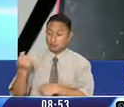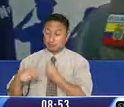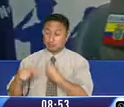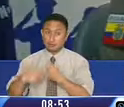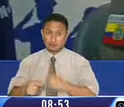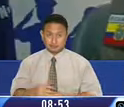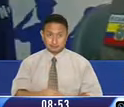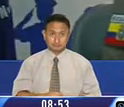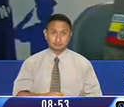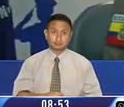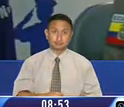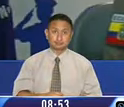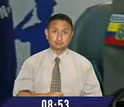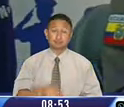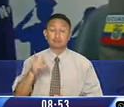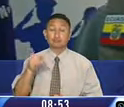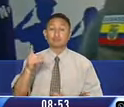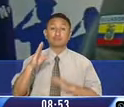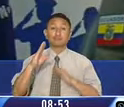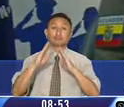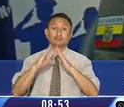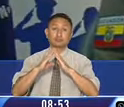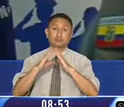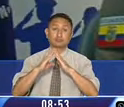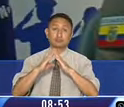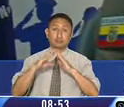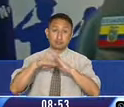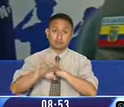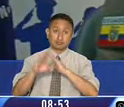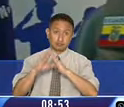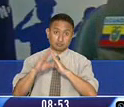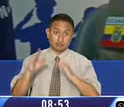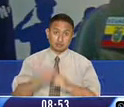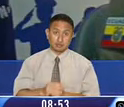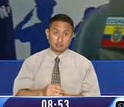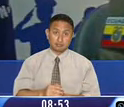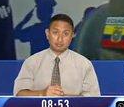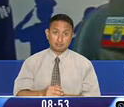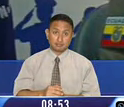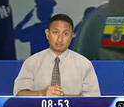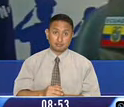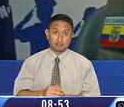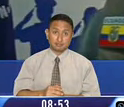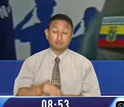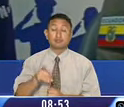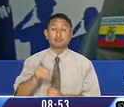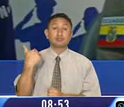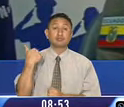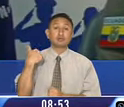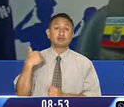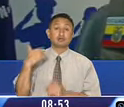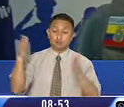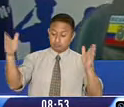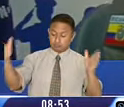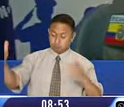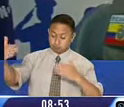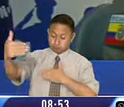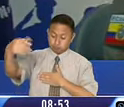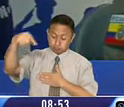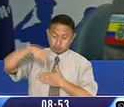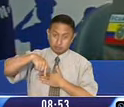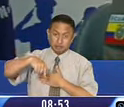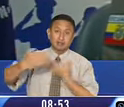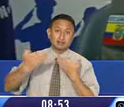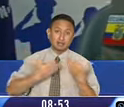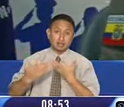señalan. En una de las viviendas que fueron allanadas en horas de la madrugada, ellos tenían un espacio destinado para, como tienda, para